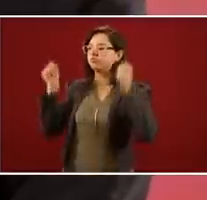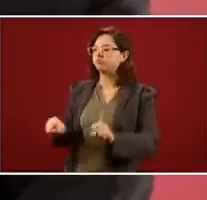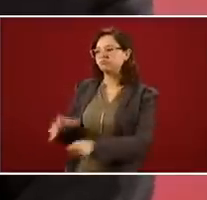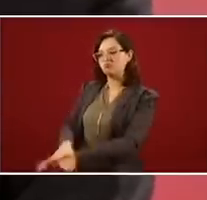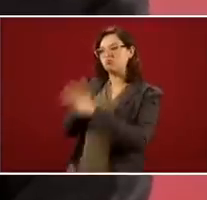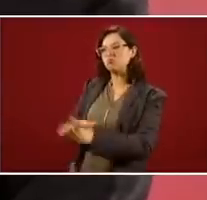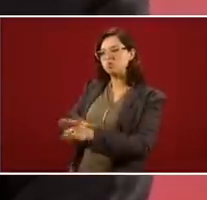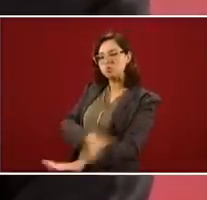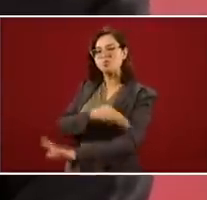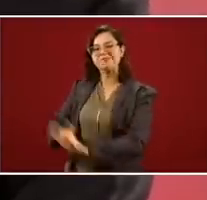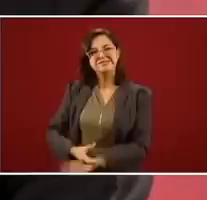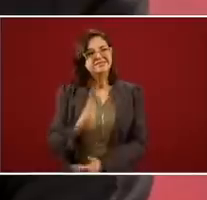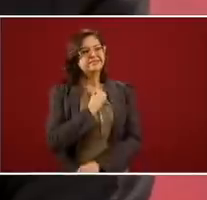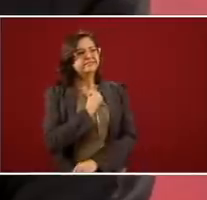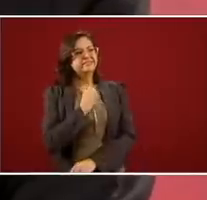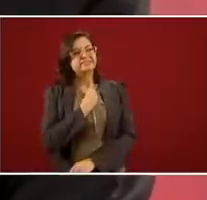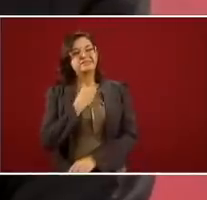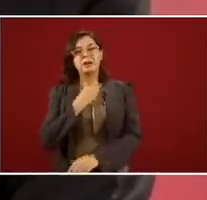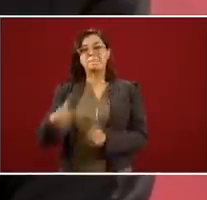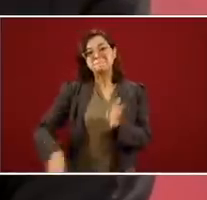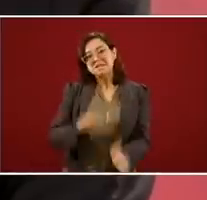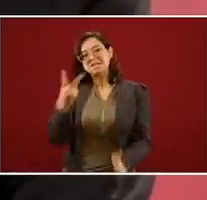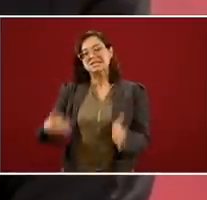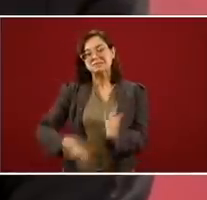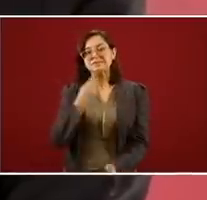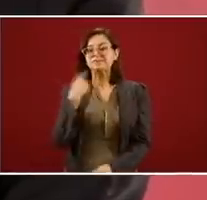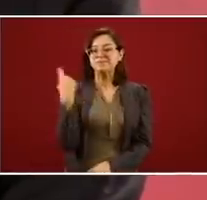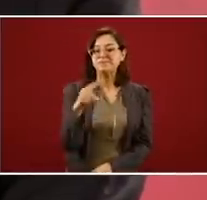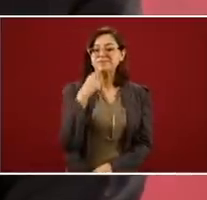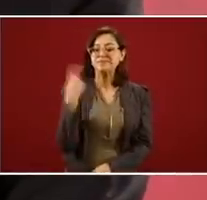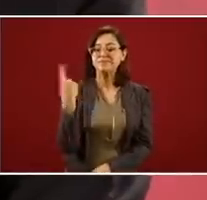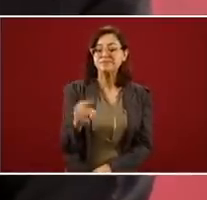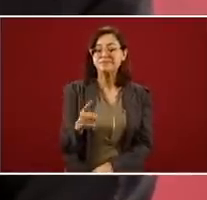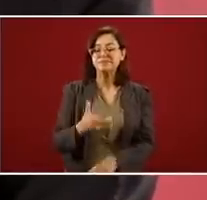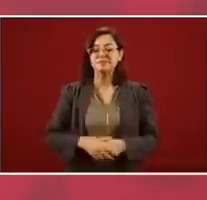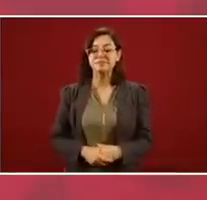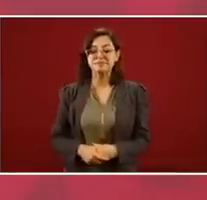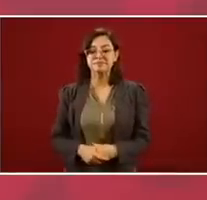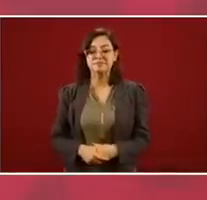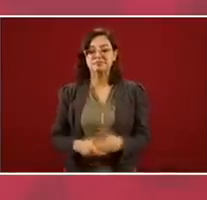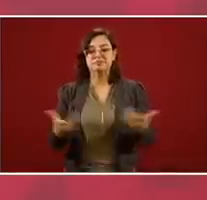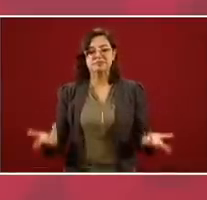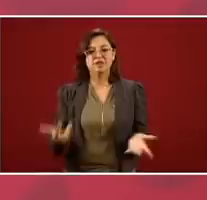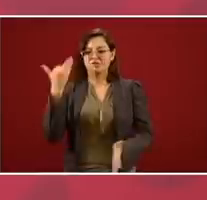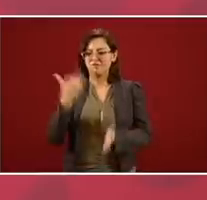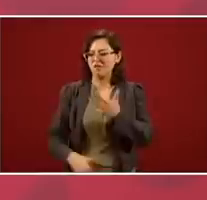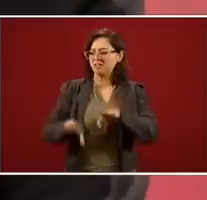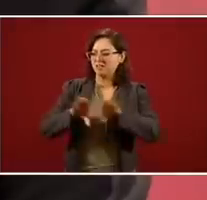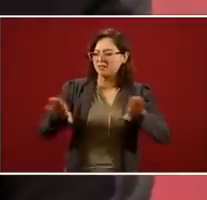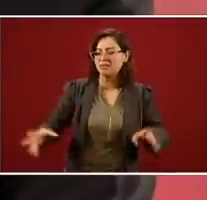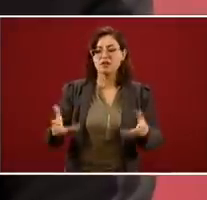Bueno, pues ahí está todo el contexto de tanto la pregunta como la respuesta, y en pocas palabras, pues todo